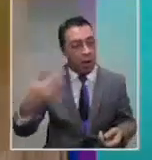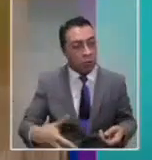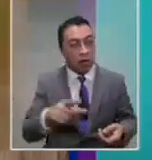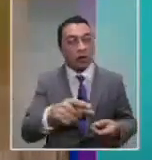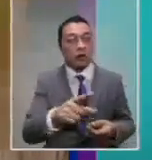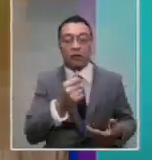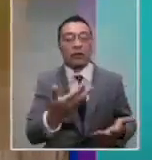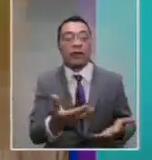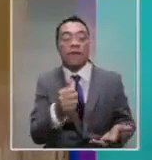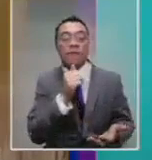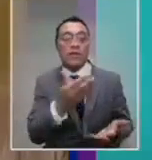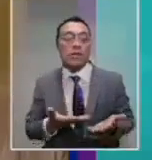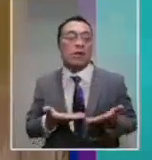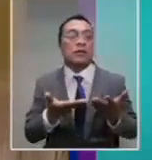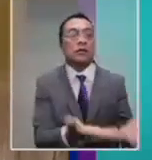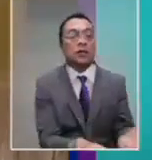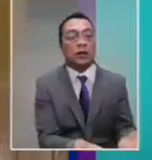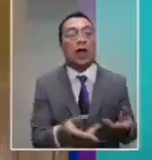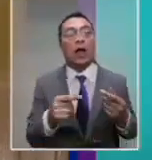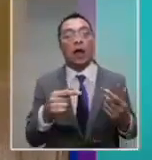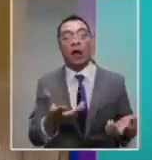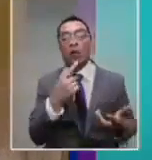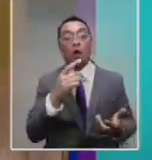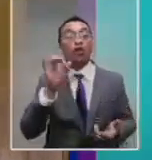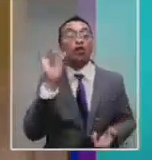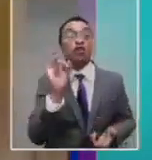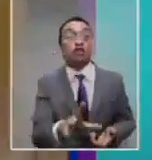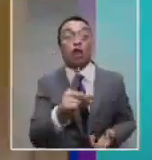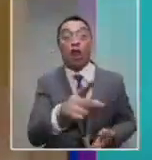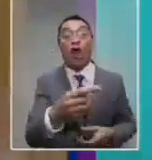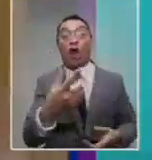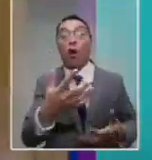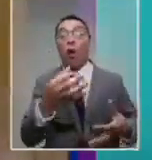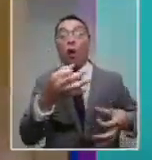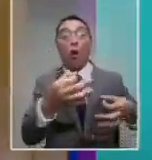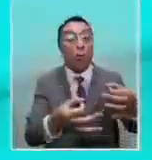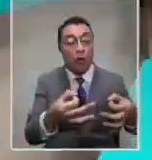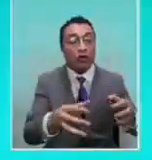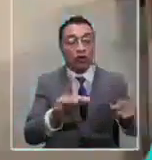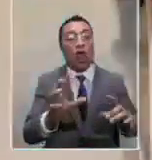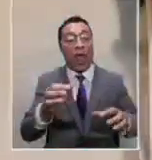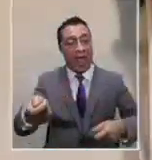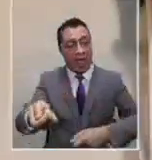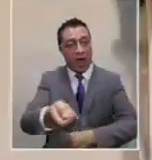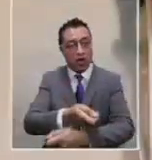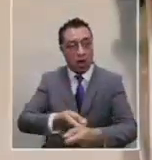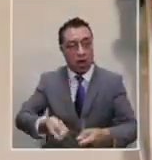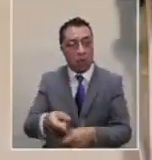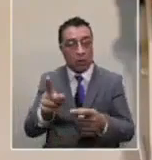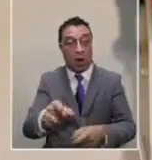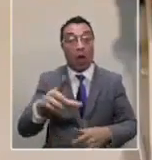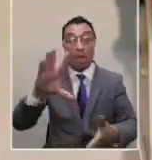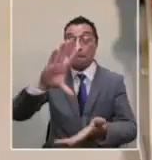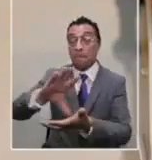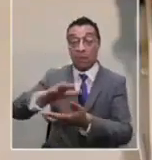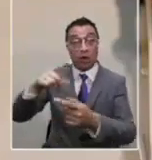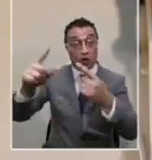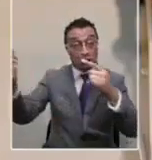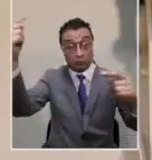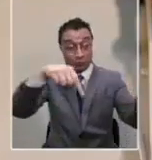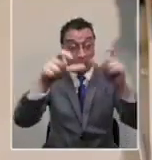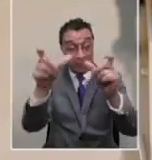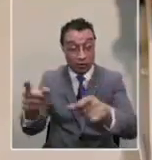que es una deuda, y no es solo con la democracia, con la justicia, sino es una deuda económica también, porque el aporte que realizan los